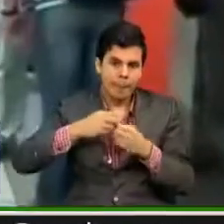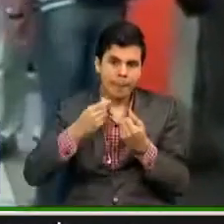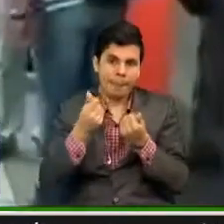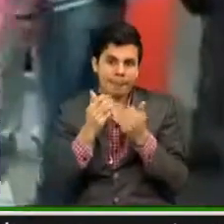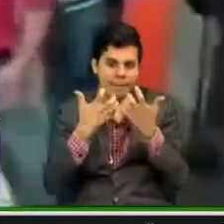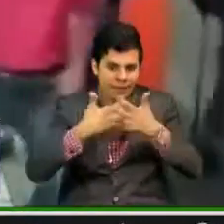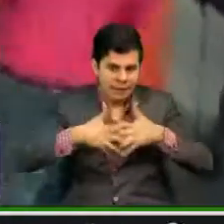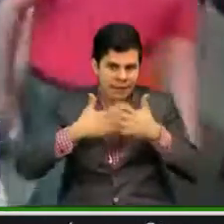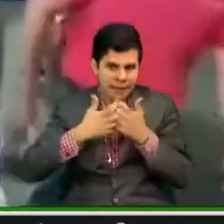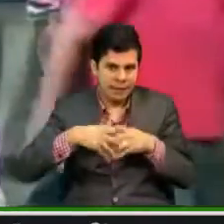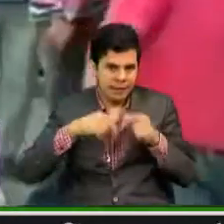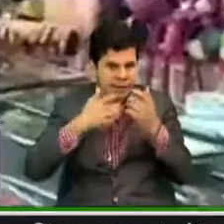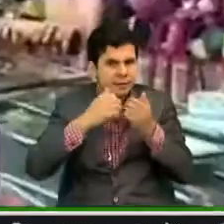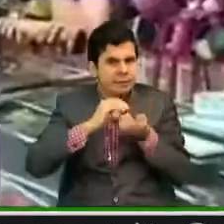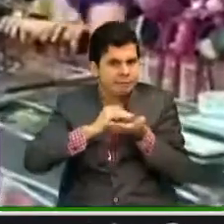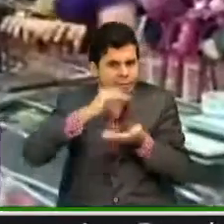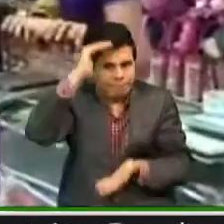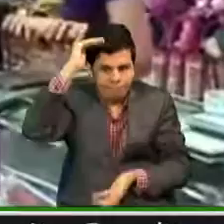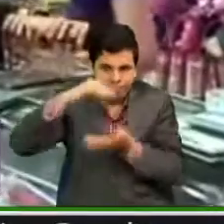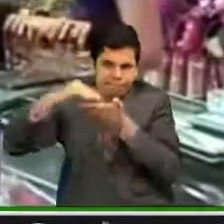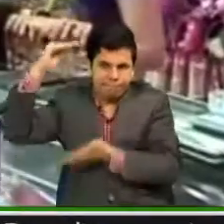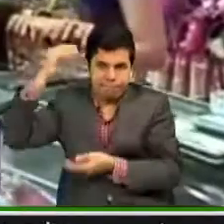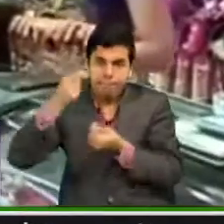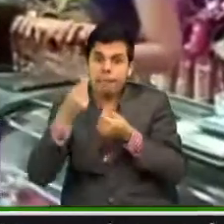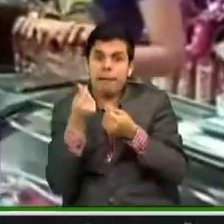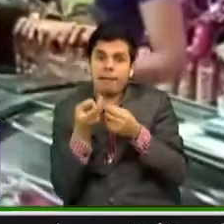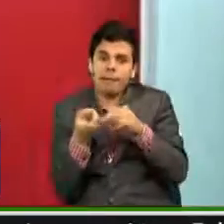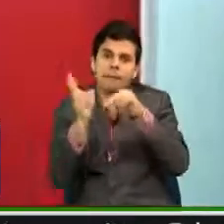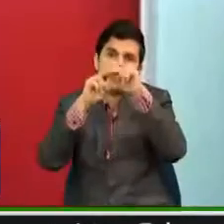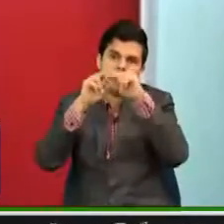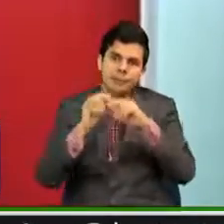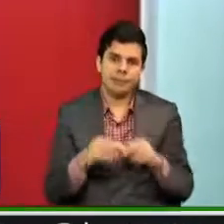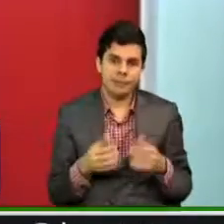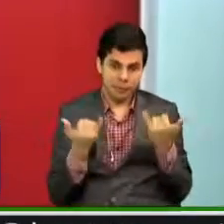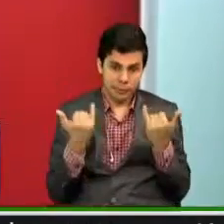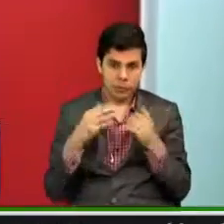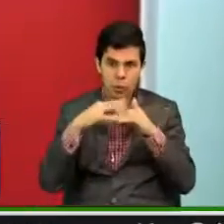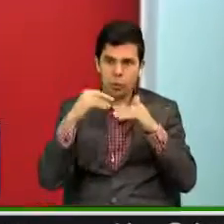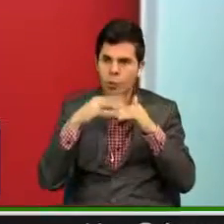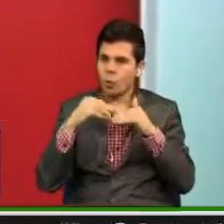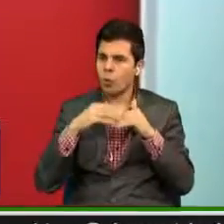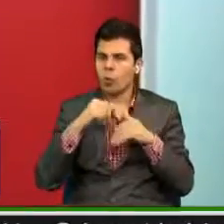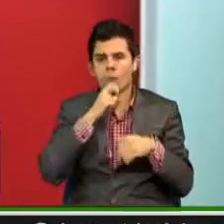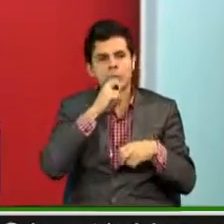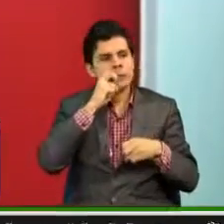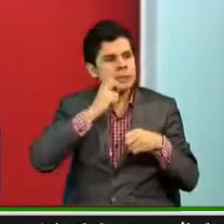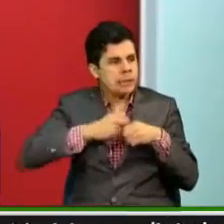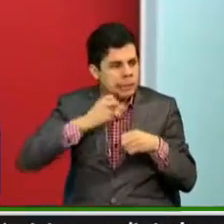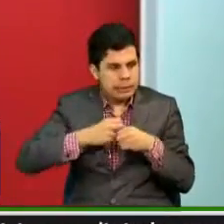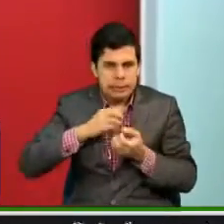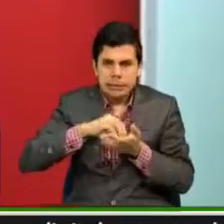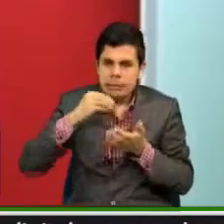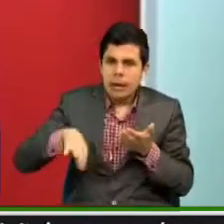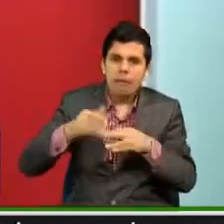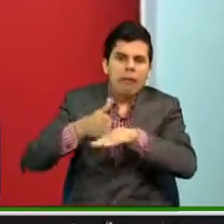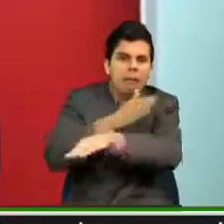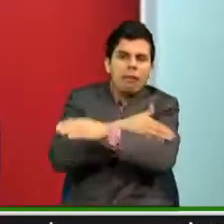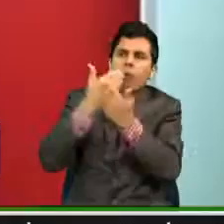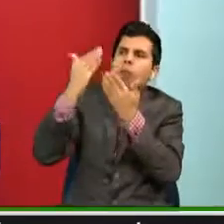en la producción de algunos productos. Hoy también ese dólar está haciendo mucho más costoso los insumos que se